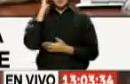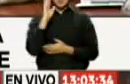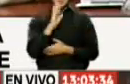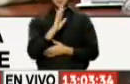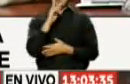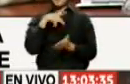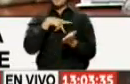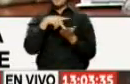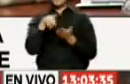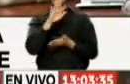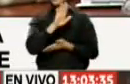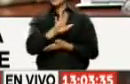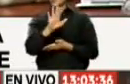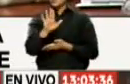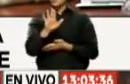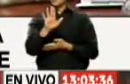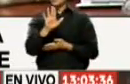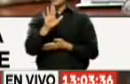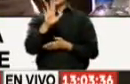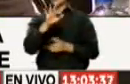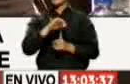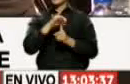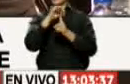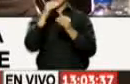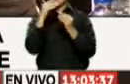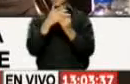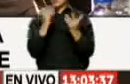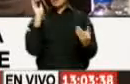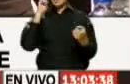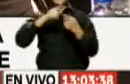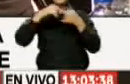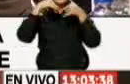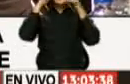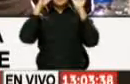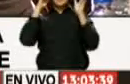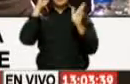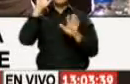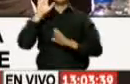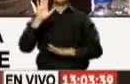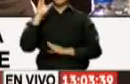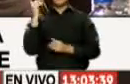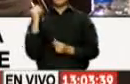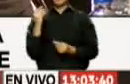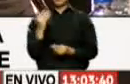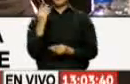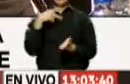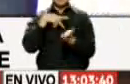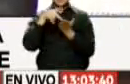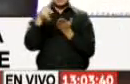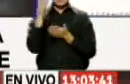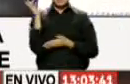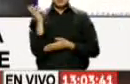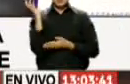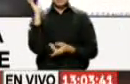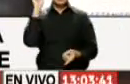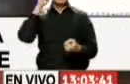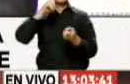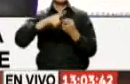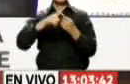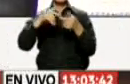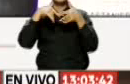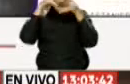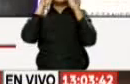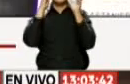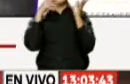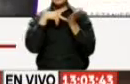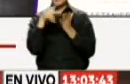el pago de sus bonificaciones es una prioridad. Por eso, hasta diciembre, se ha comprometido un desembolso importante de recursos. Hasta finales de año